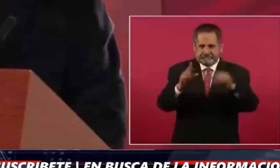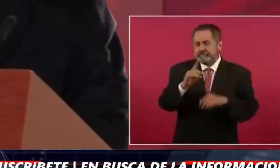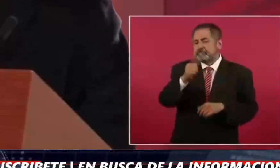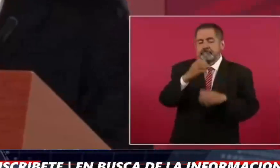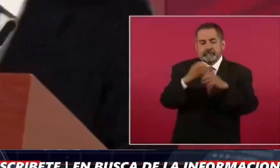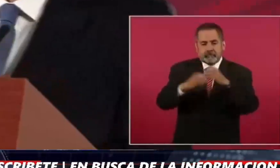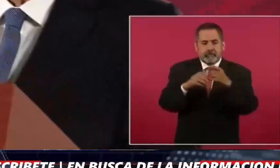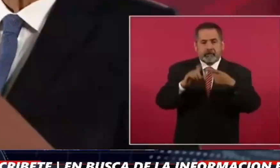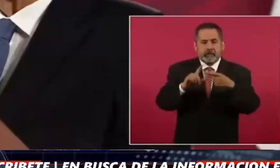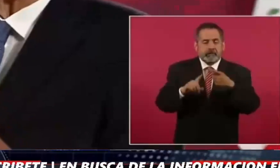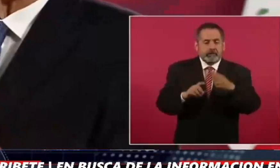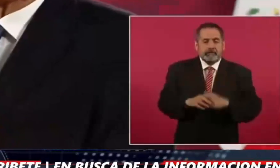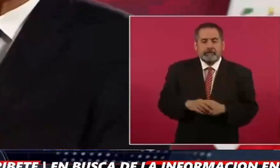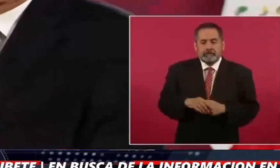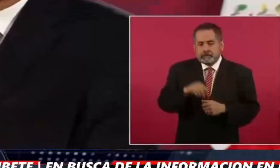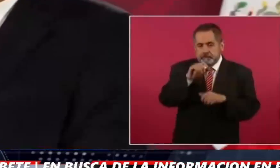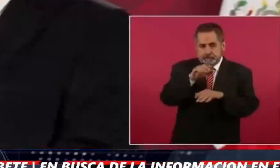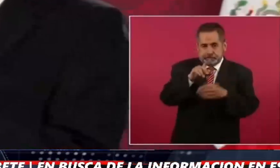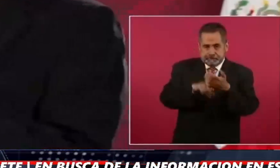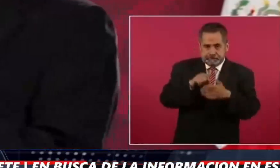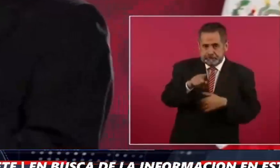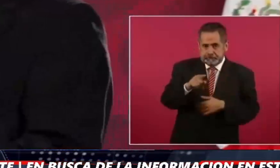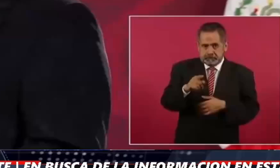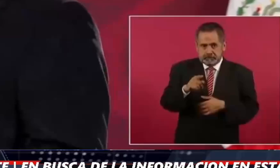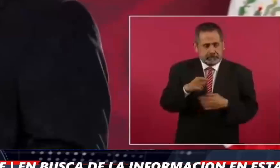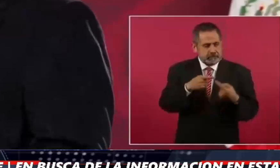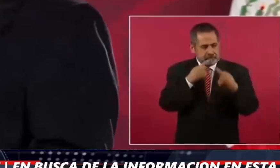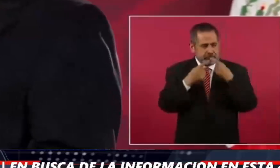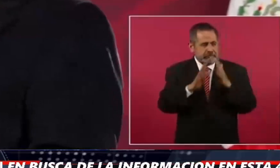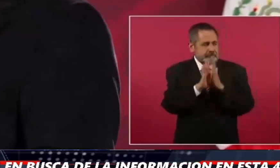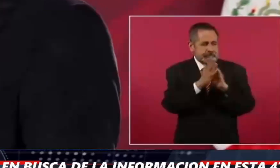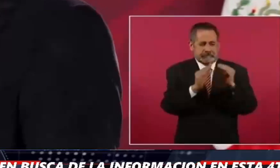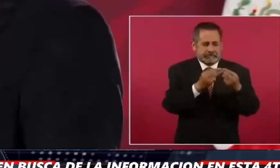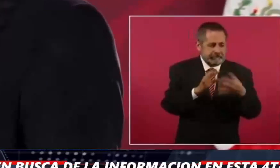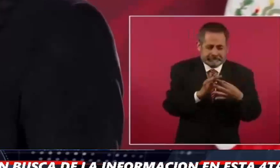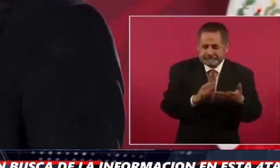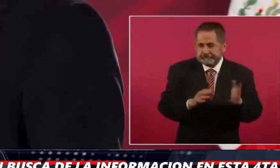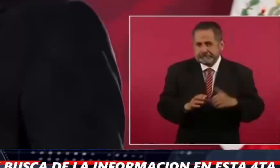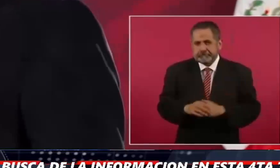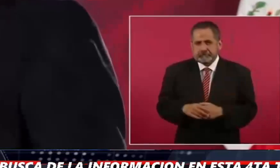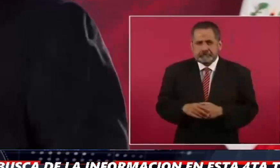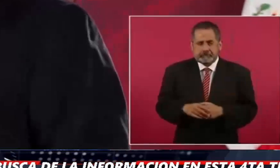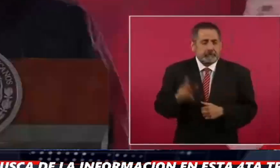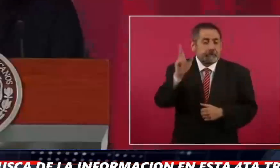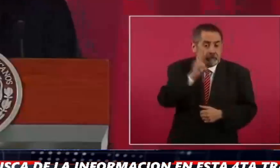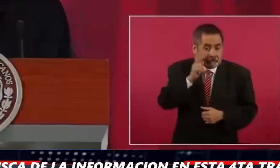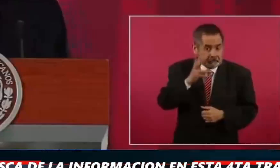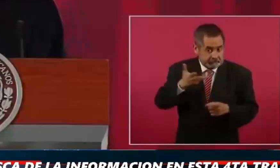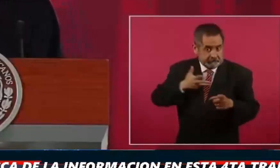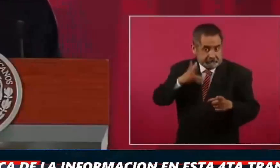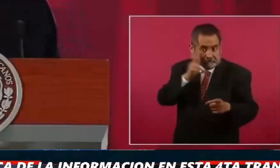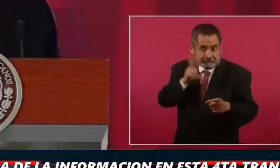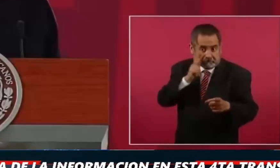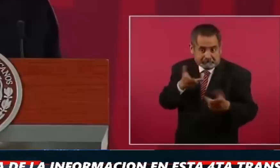cosa, acerca de los vínculos con el narcotráfico, si tienen pruebas,